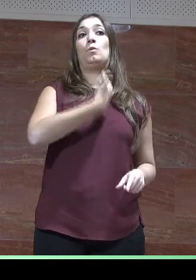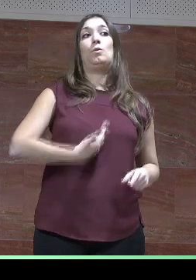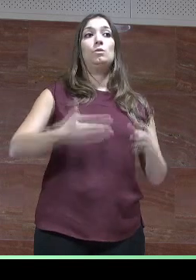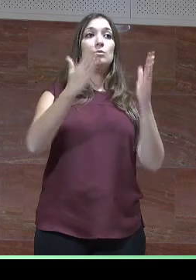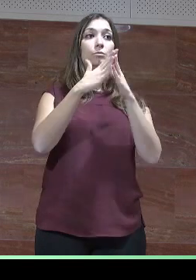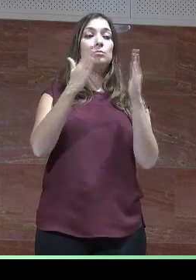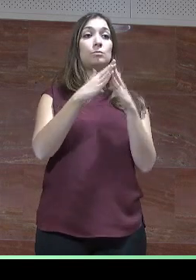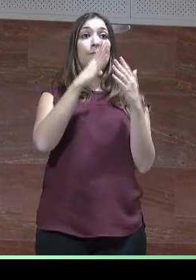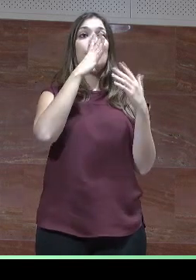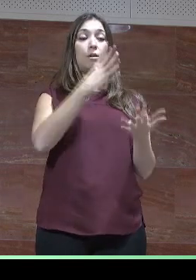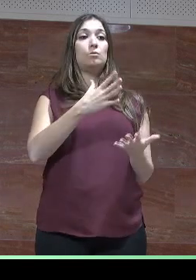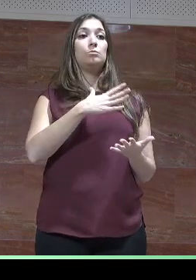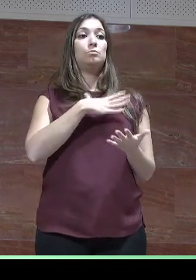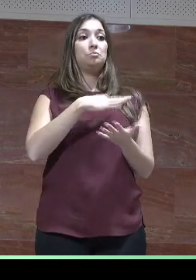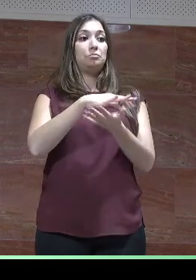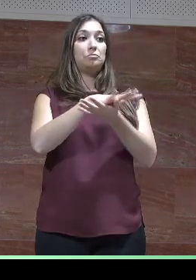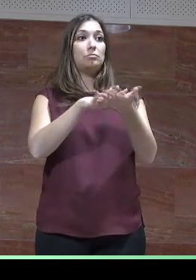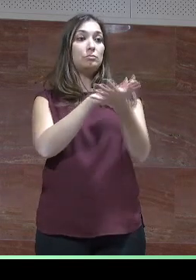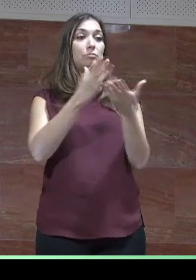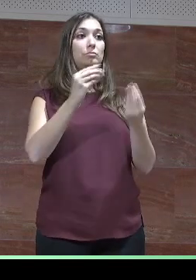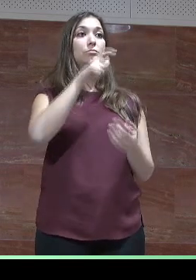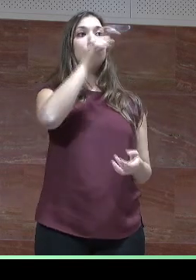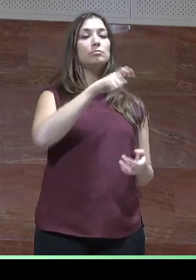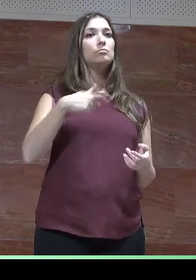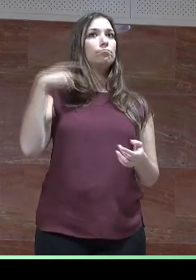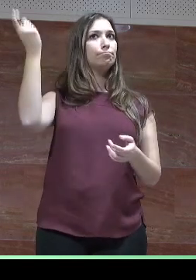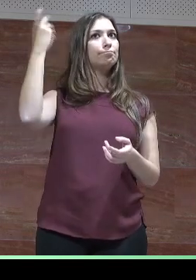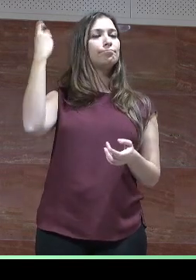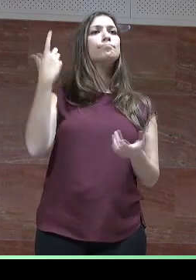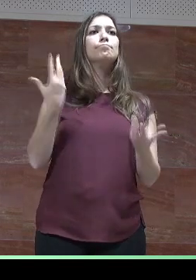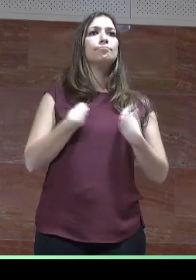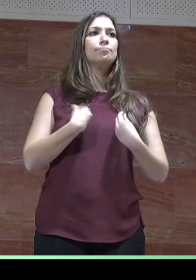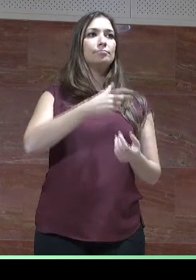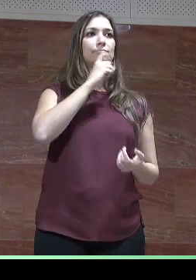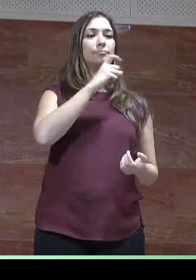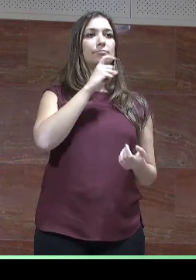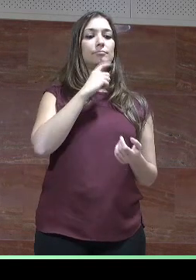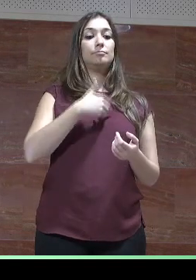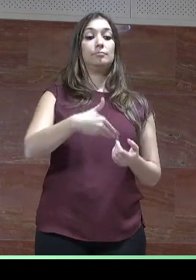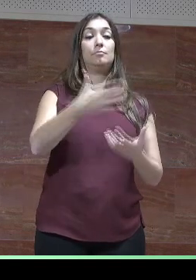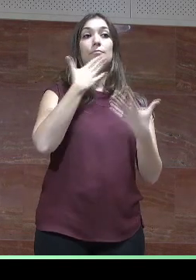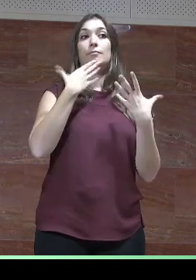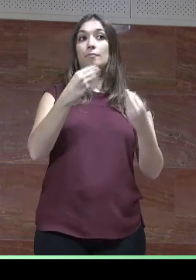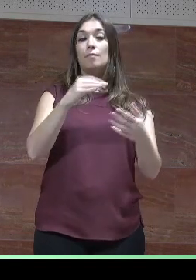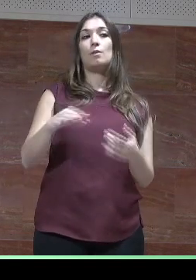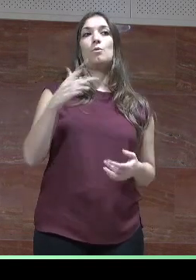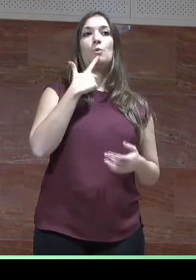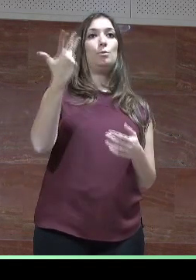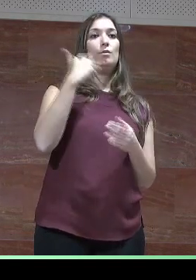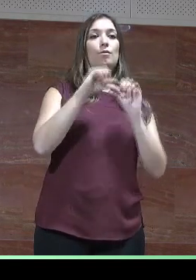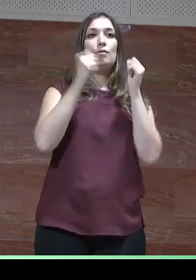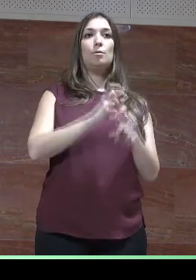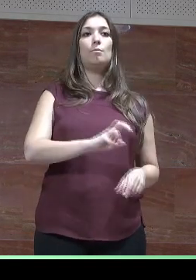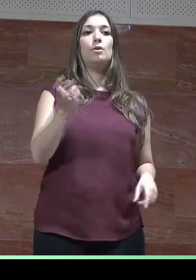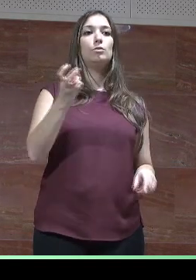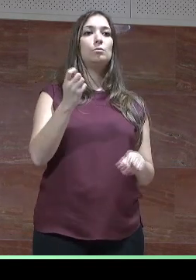que ahora mismo da pie para que muchas personas que se plantean vivir su envejecimiento o su jubilación de otra manera,